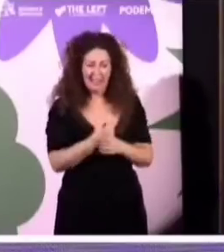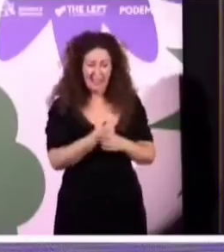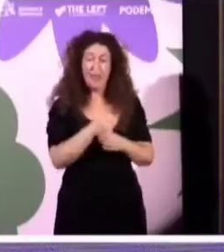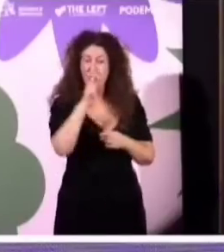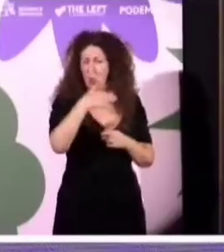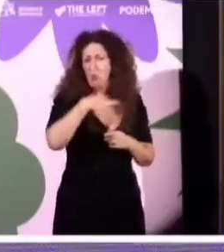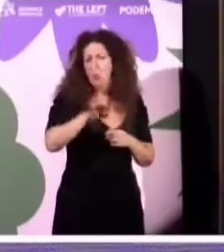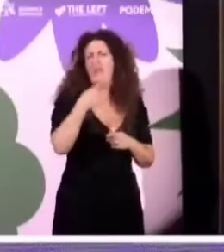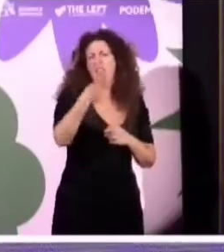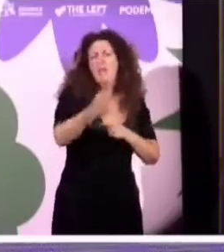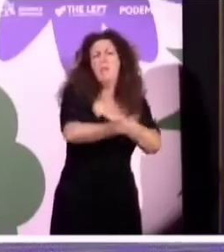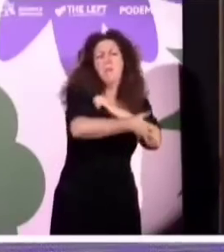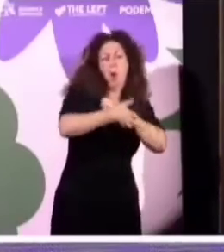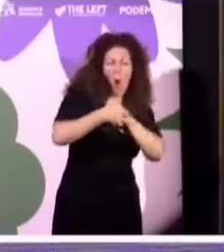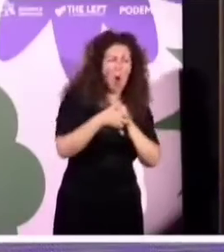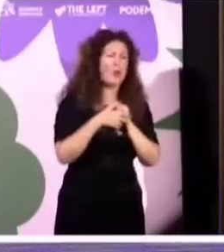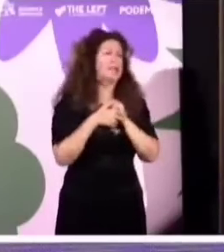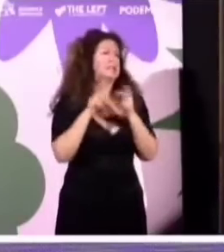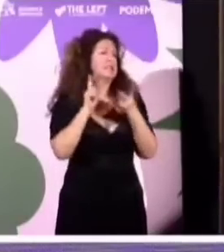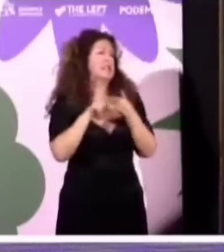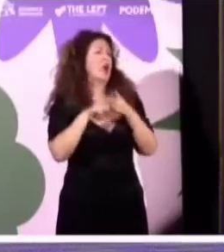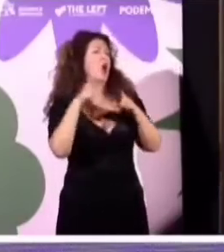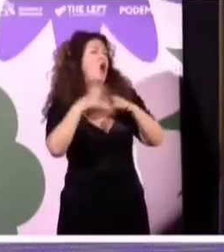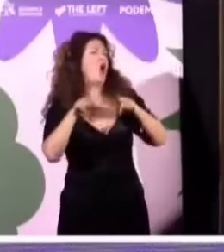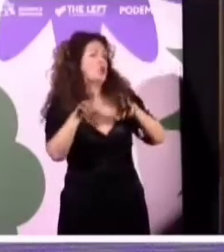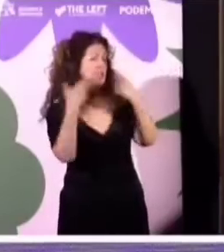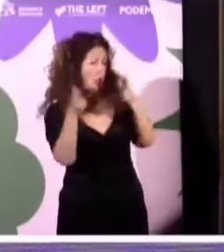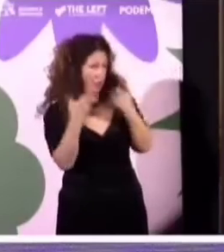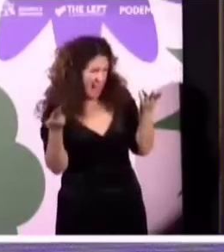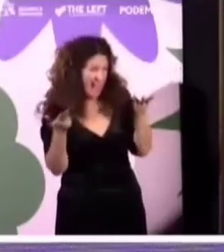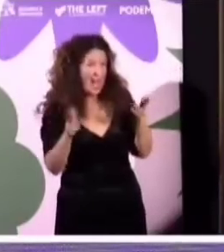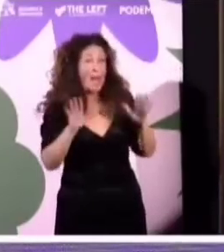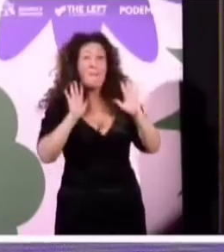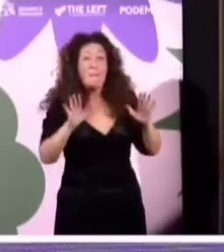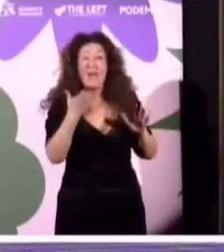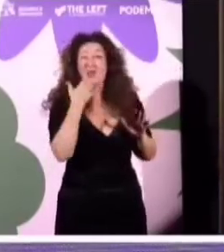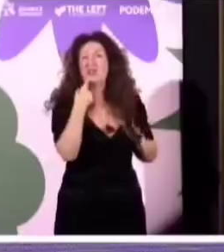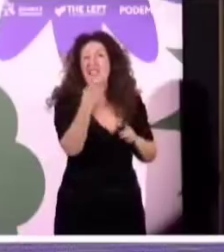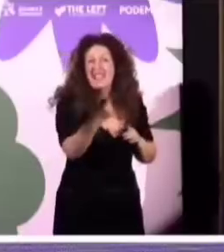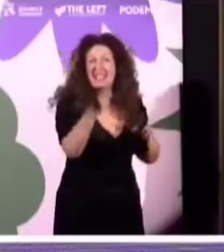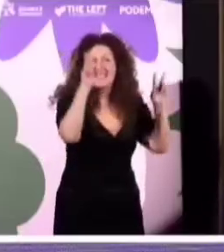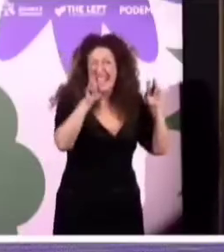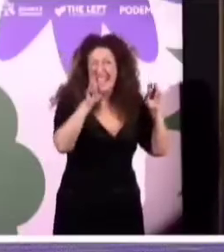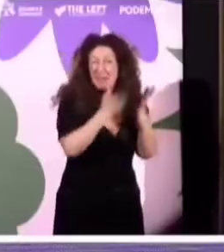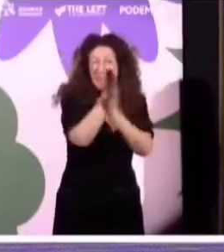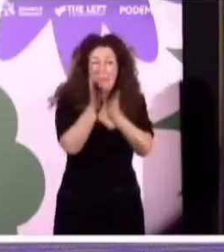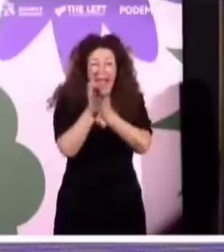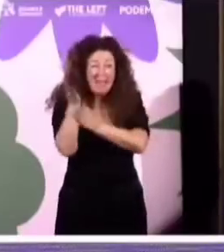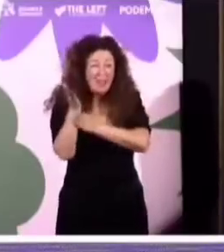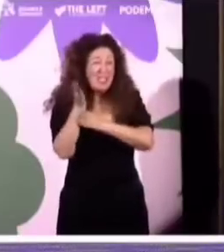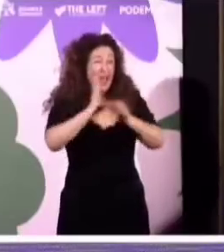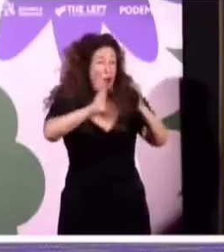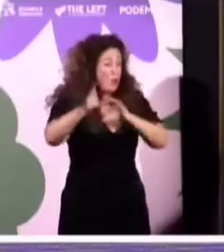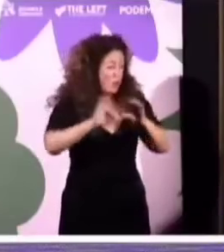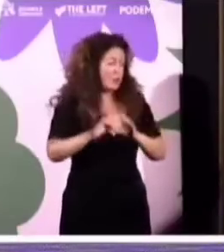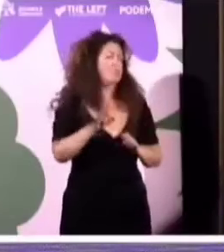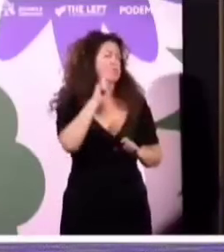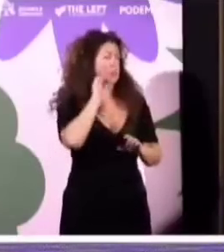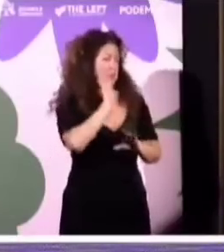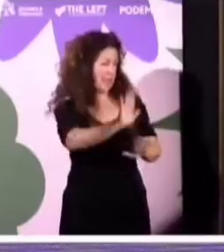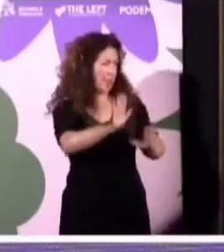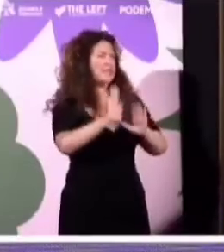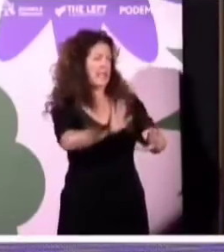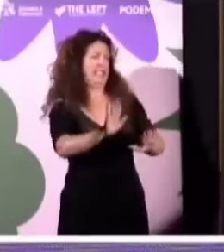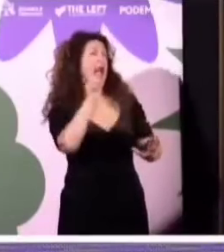puedes hablar de los pobres, puedes hablar de las cosas sociales, pero como te atrevas a hablar de los medios de comunicación, te vas a enterar de quién es